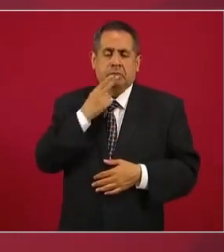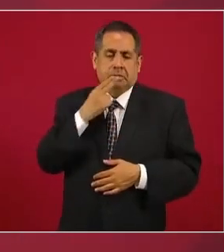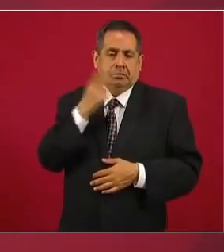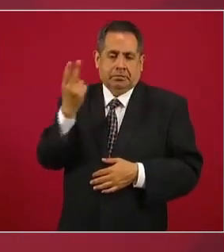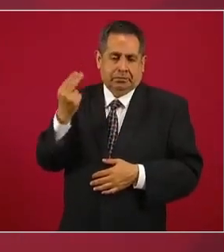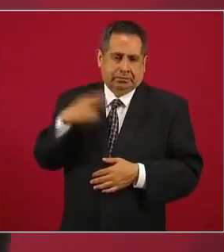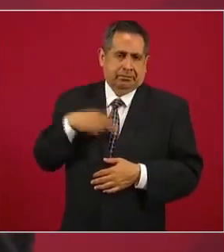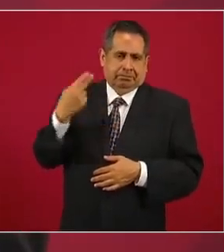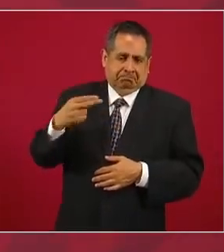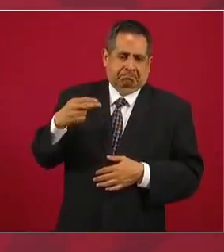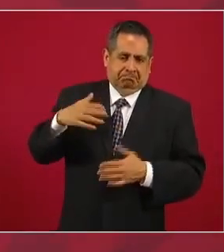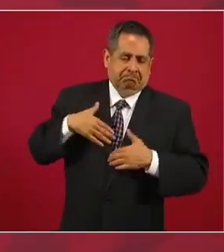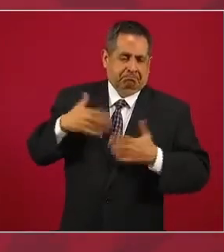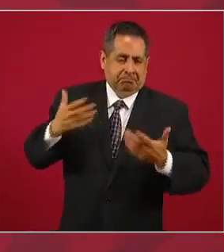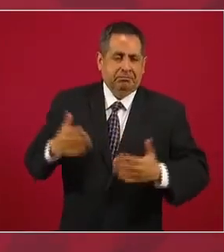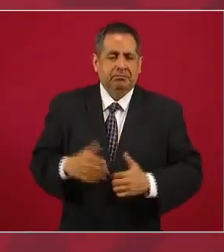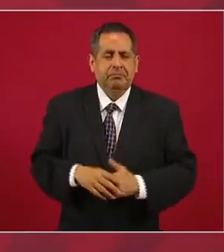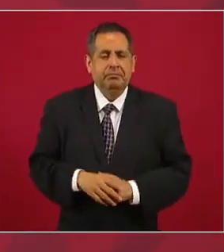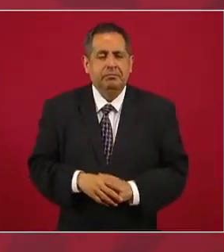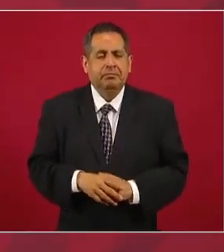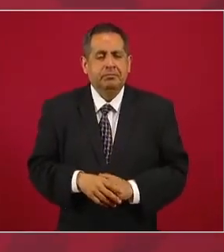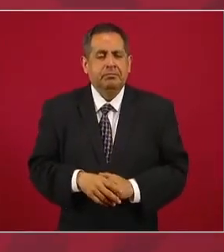porque. Bueno, gracias.